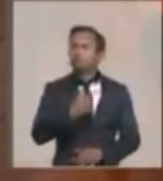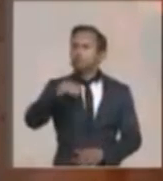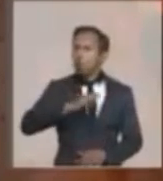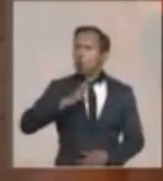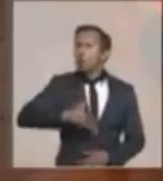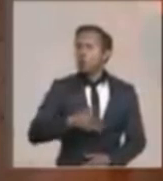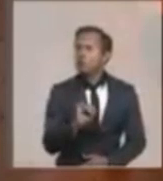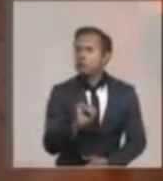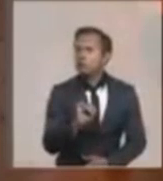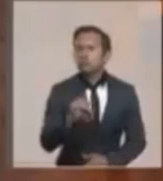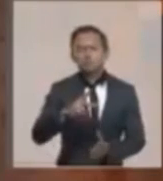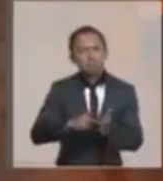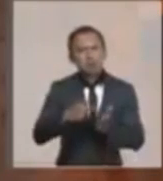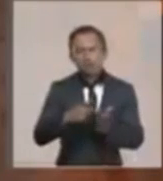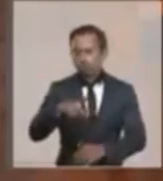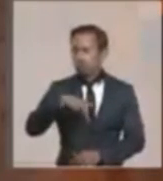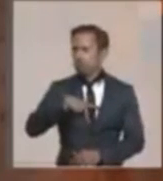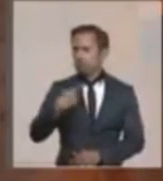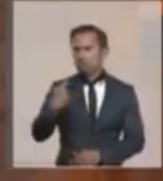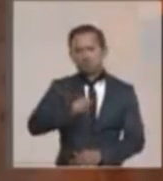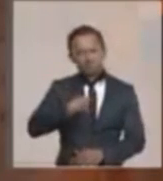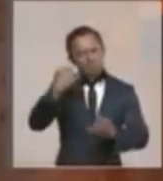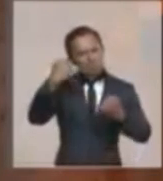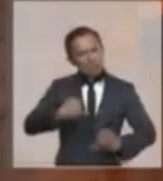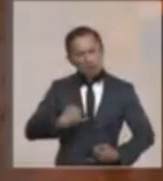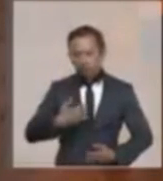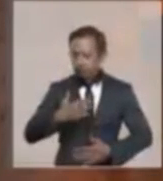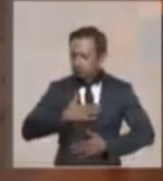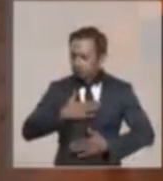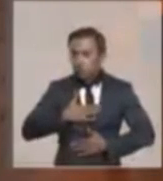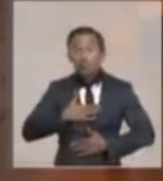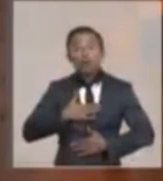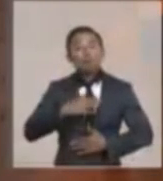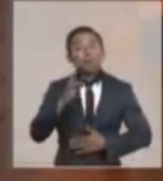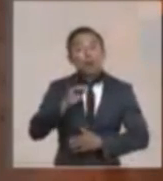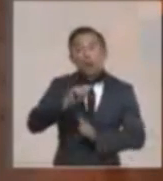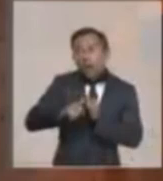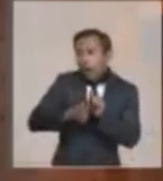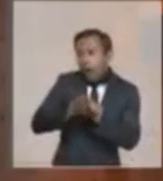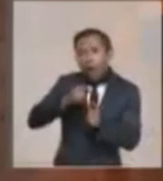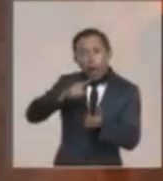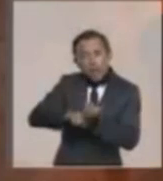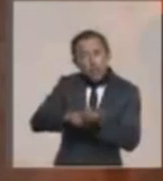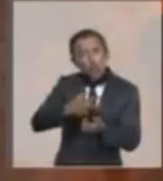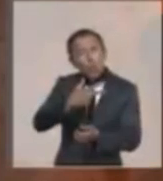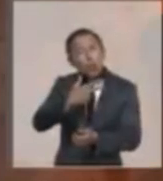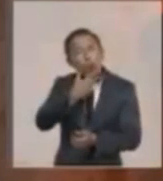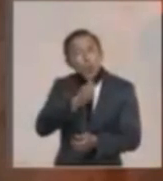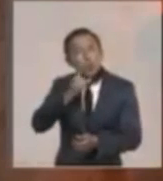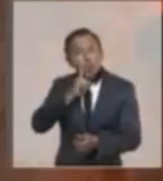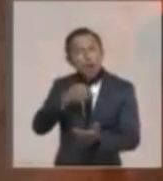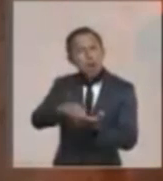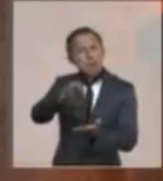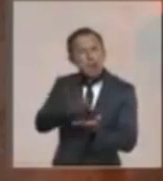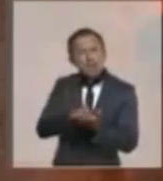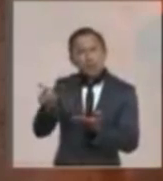más, yo no estaría aquí si no me hubieran acompañado miles de hombres y mujeres valientes que decidieron